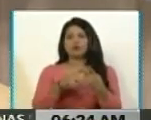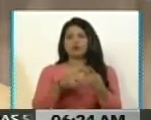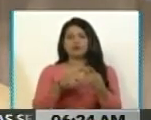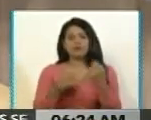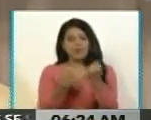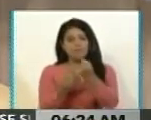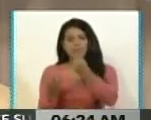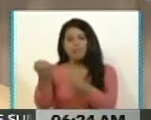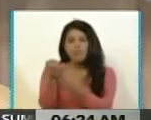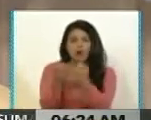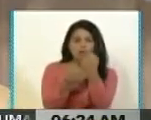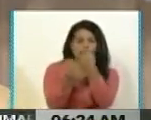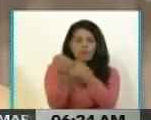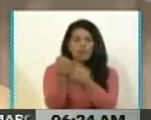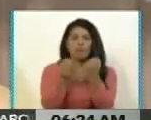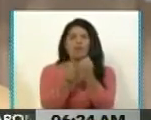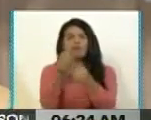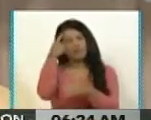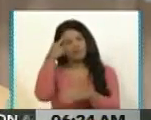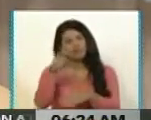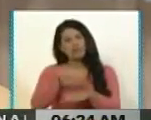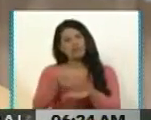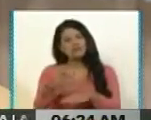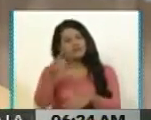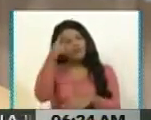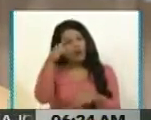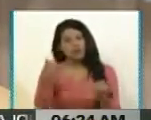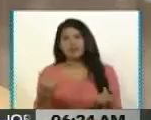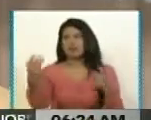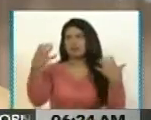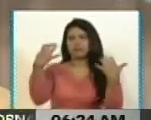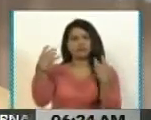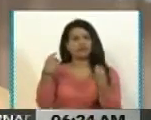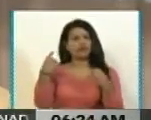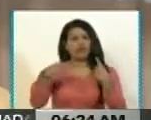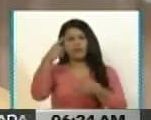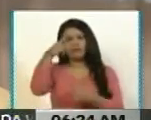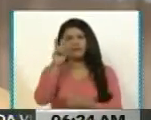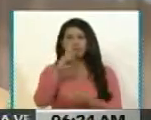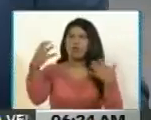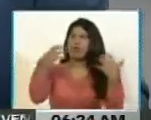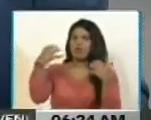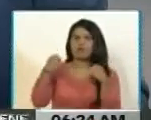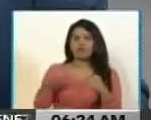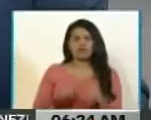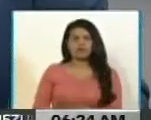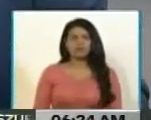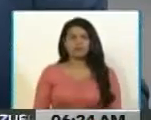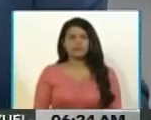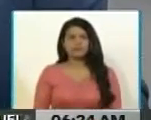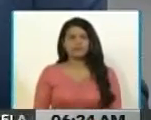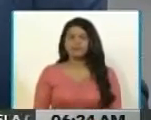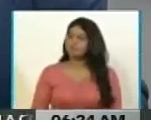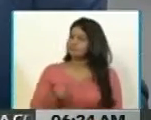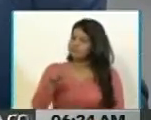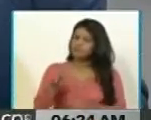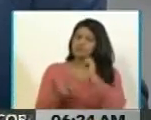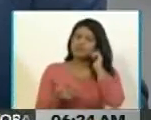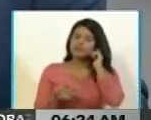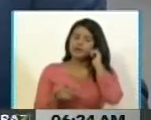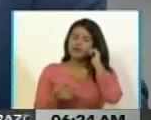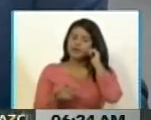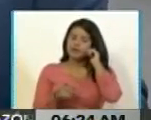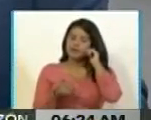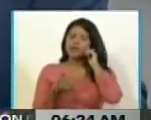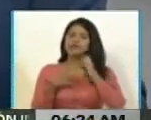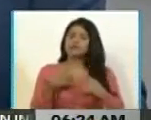resistencia frente a la brutal agresión de la que somos víctimas todos los días. Es interesante esa orientación que tú